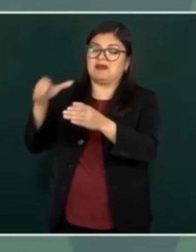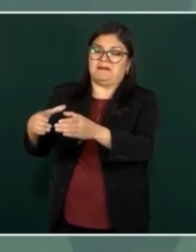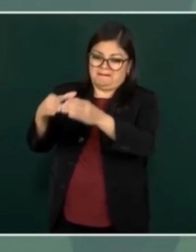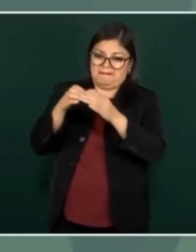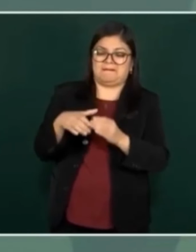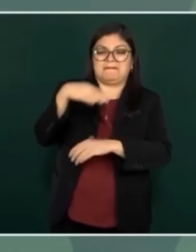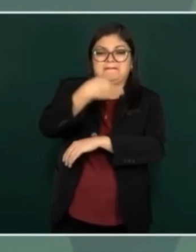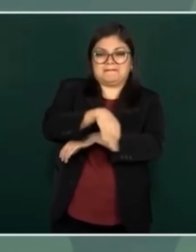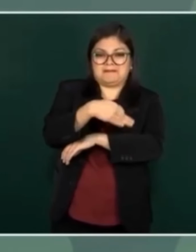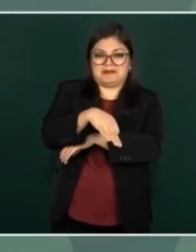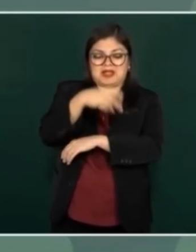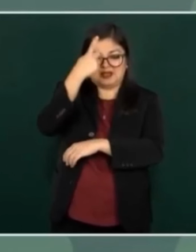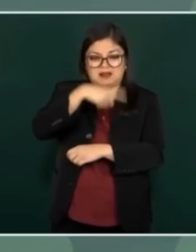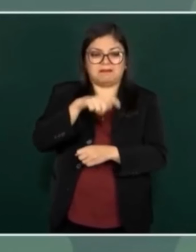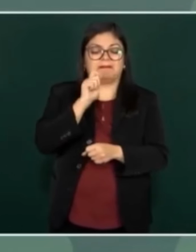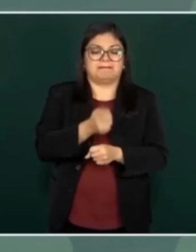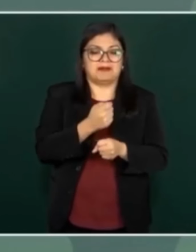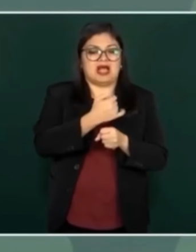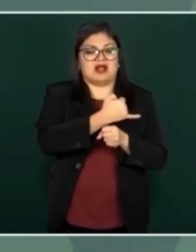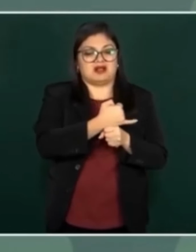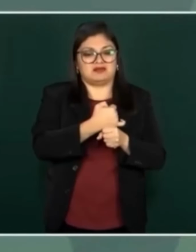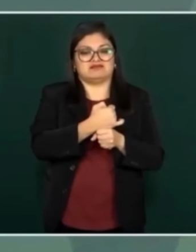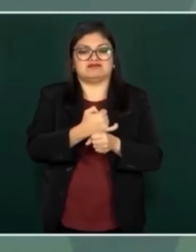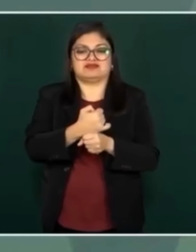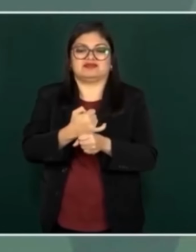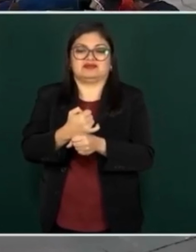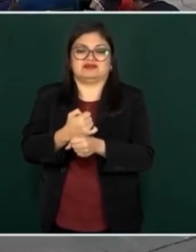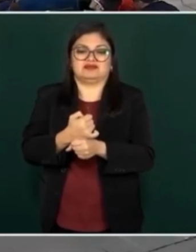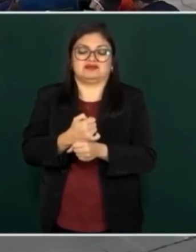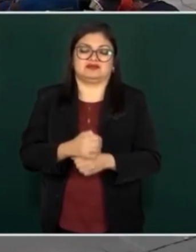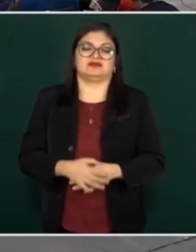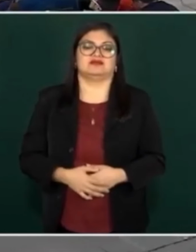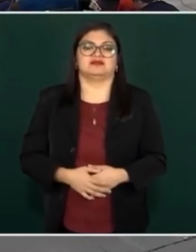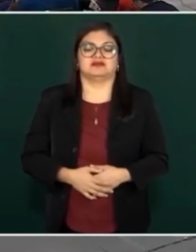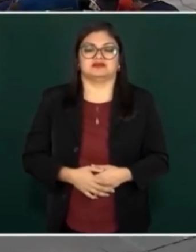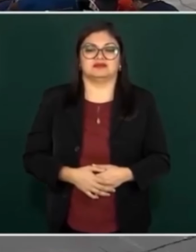a esta área que tiene presencia el grupo delictivo. Gracias, general.